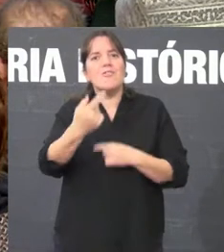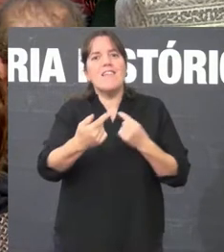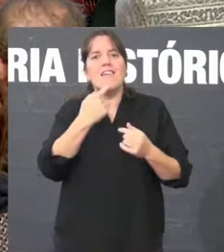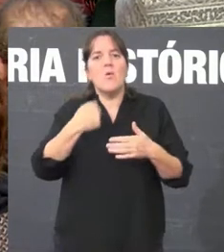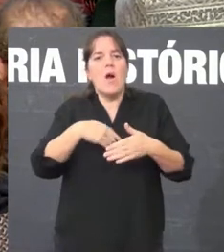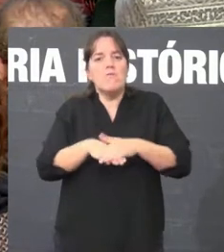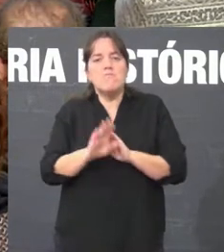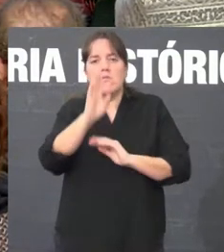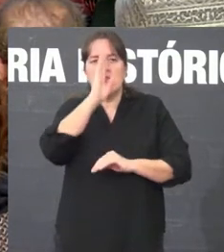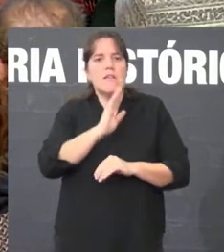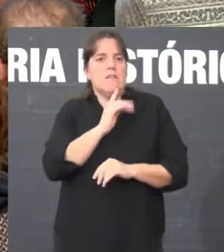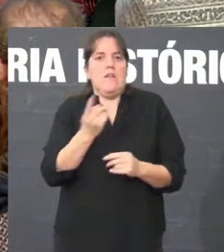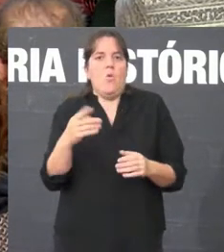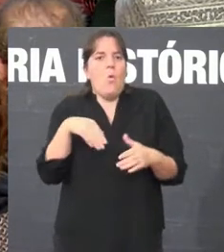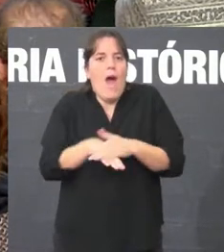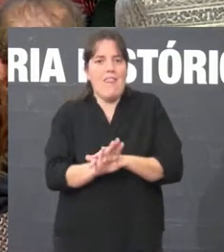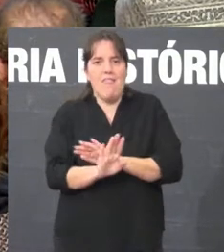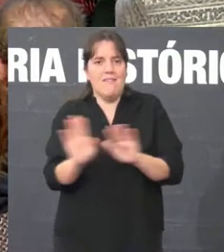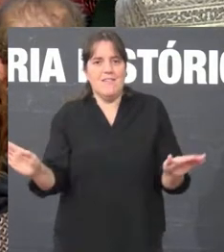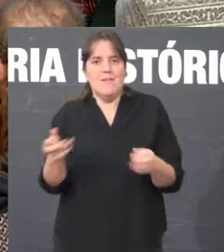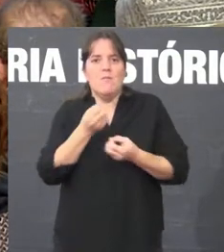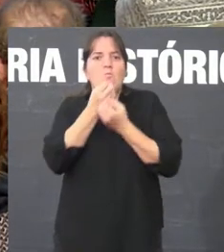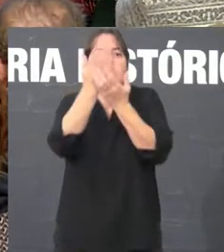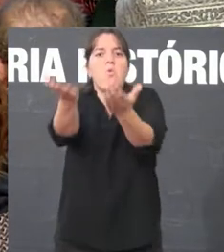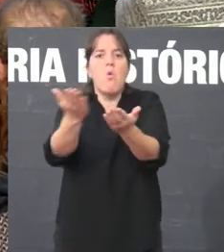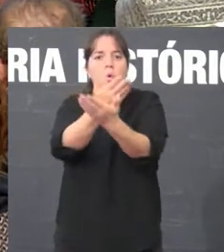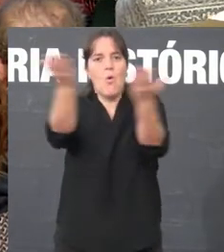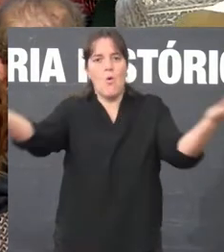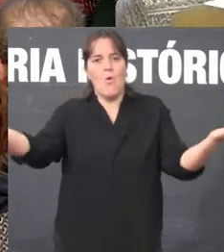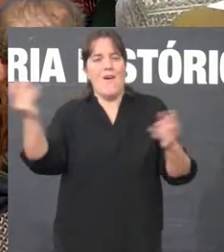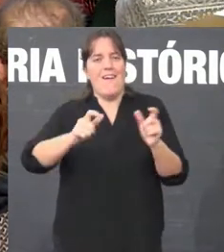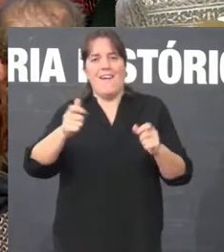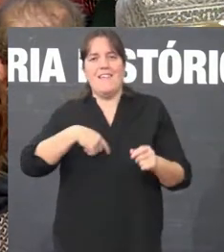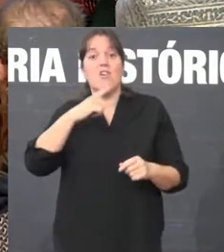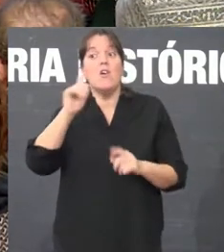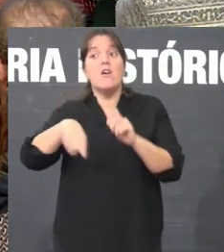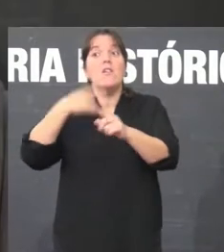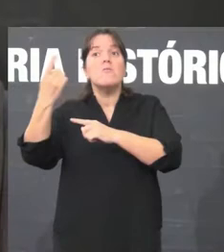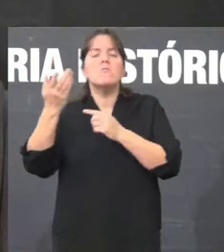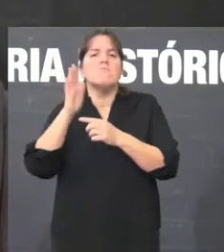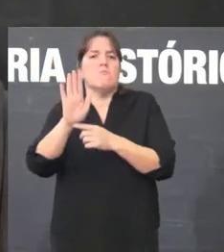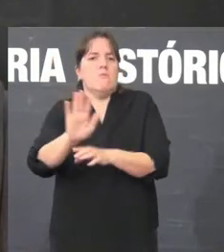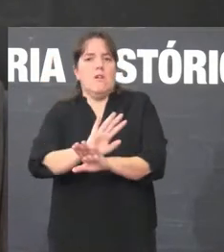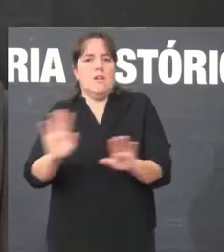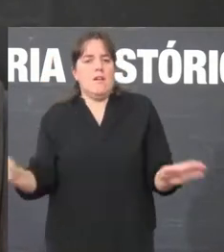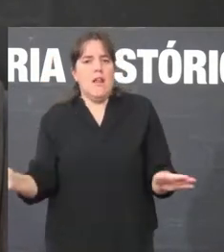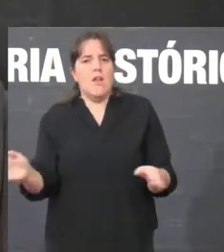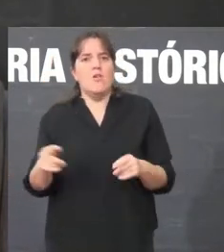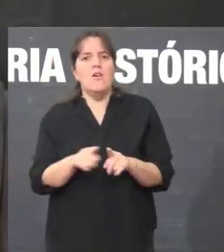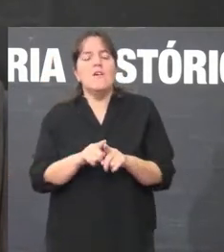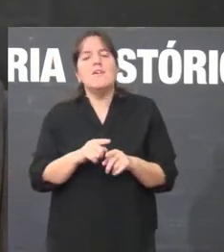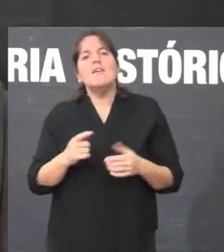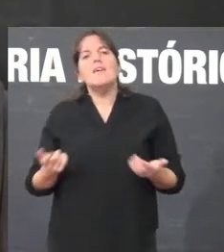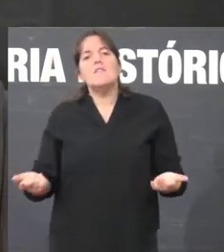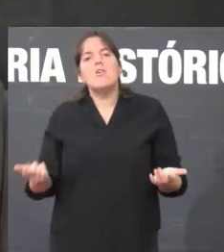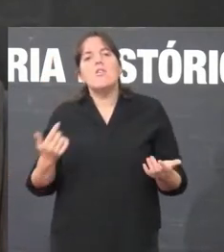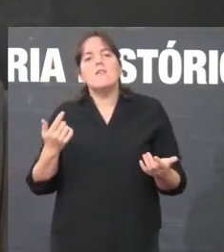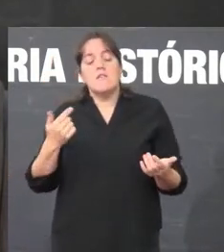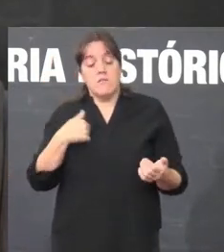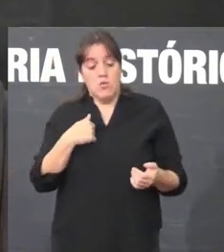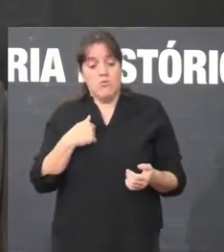Popular totalmente asfixiante máis, e despois levantar a paletilla e o orgullo. Eu